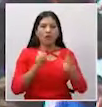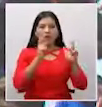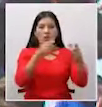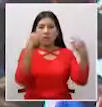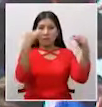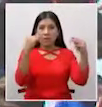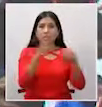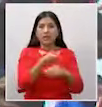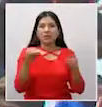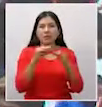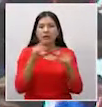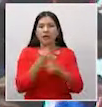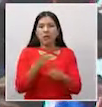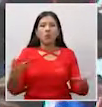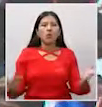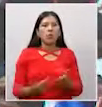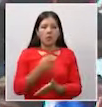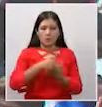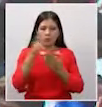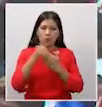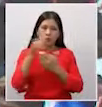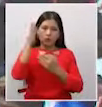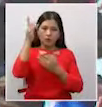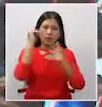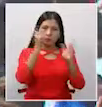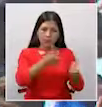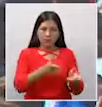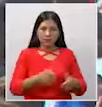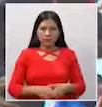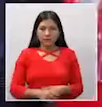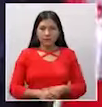anunció nuevos proyectos para la región.